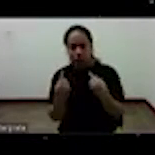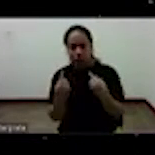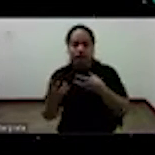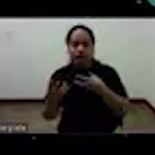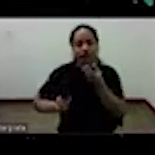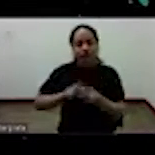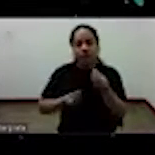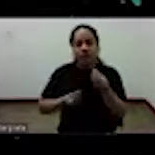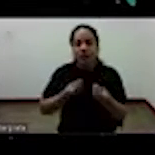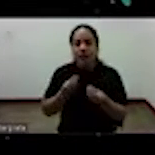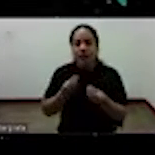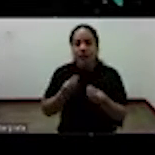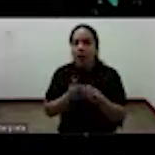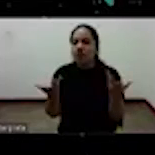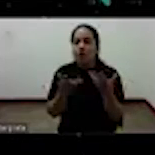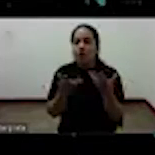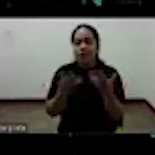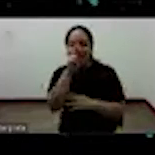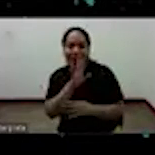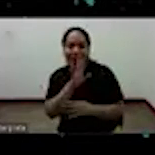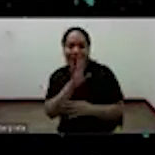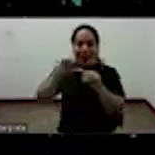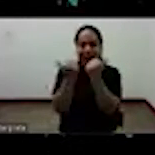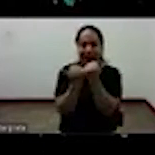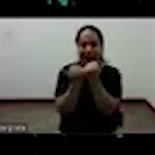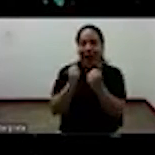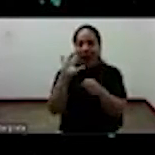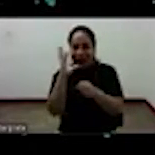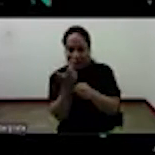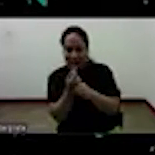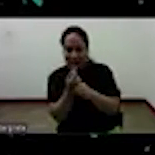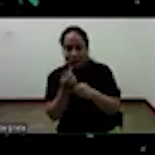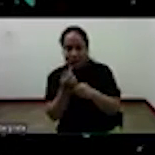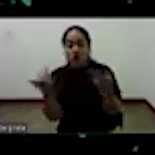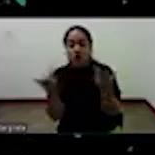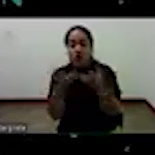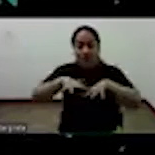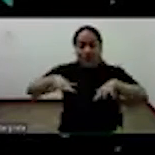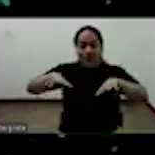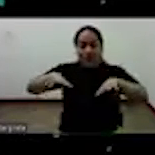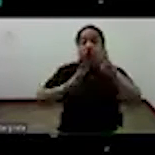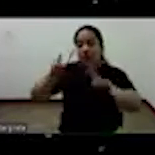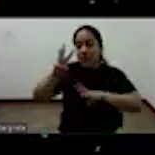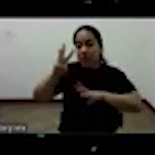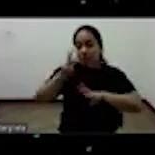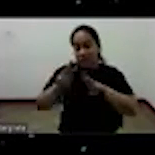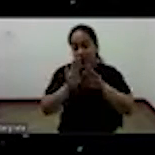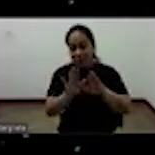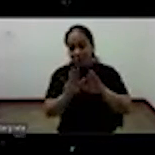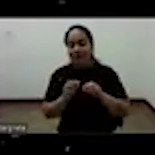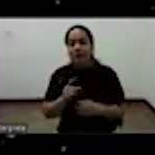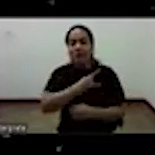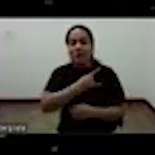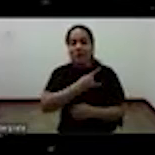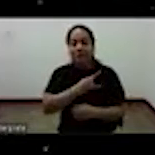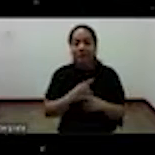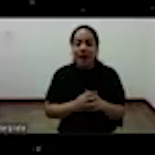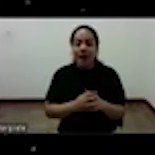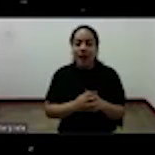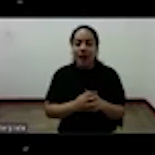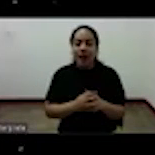Salón Nacional de Artes. Este es el Museo de Artes de la Universidad. Y fue una acción, es una pieza para